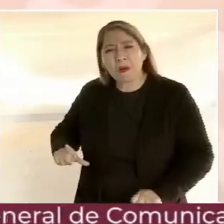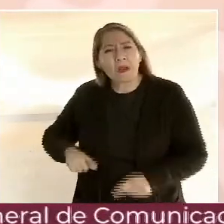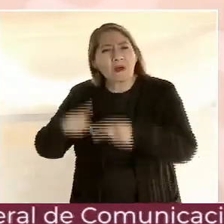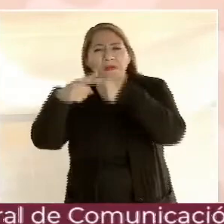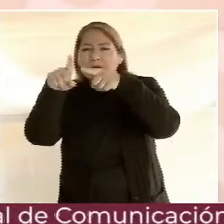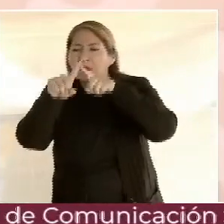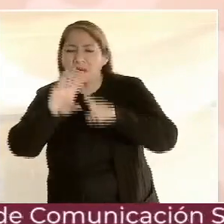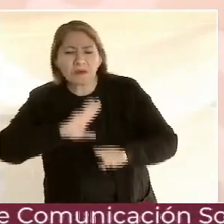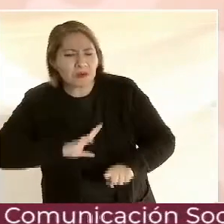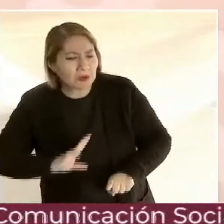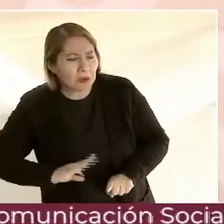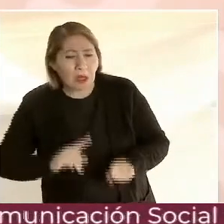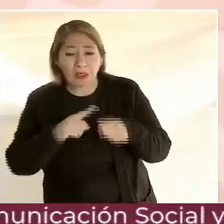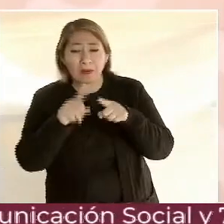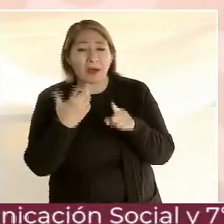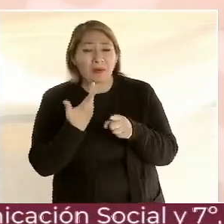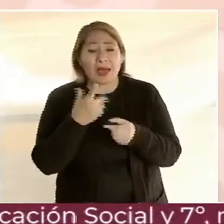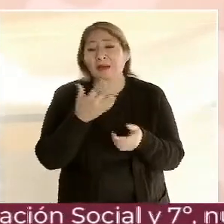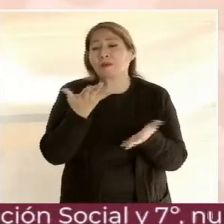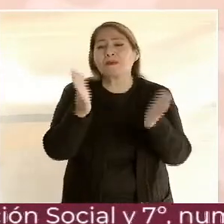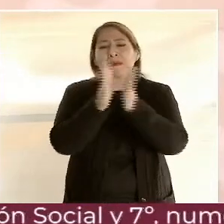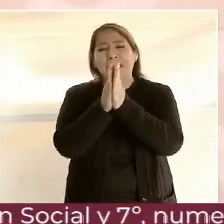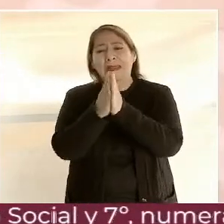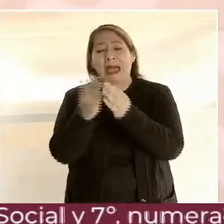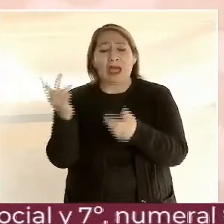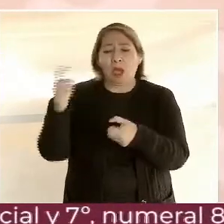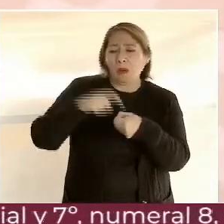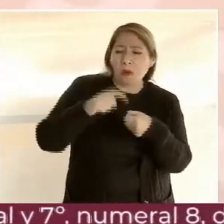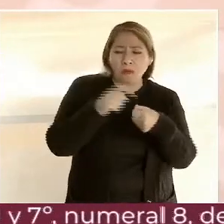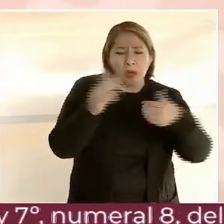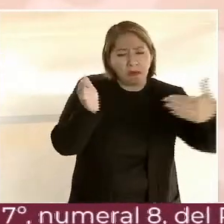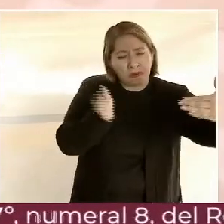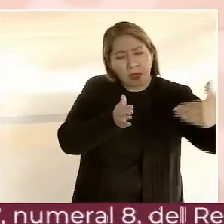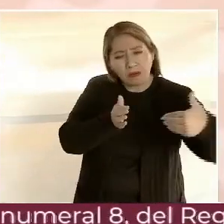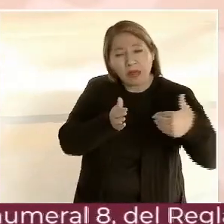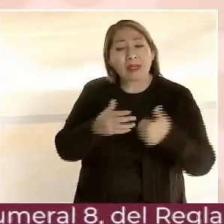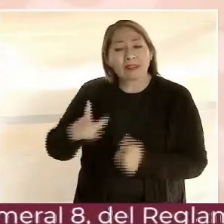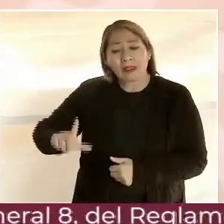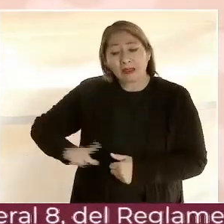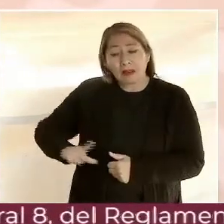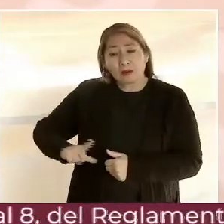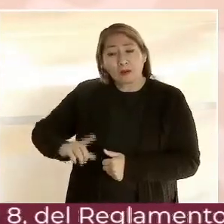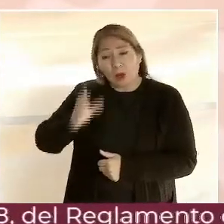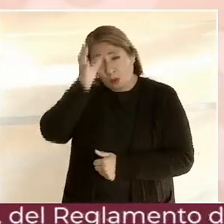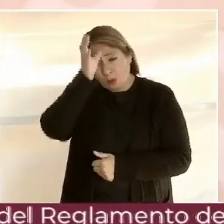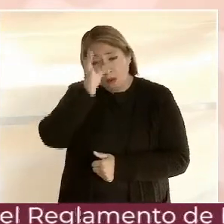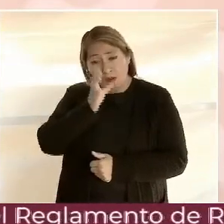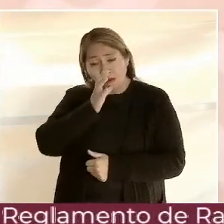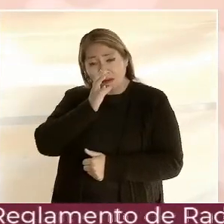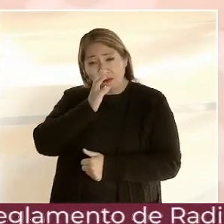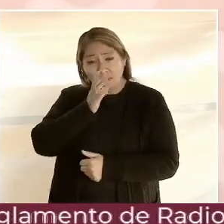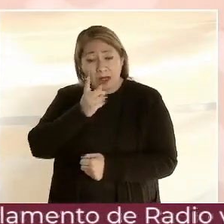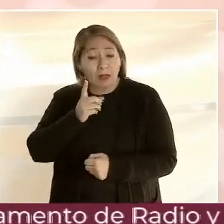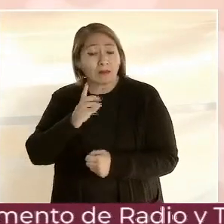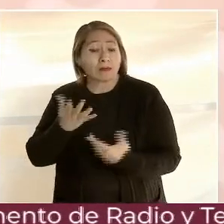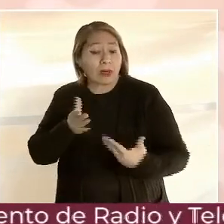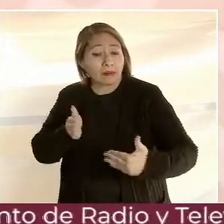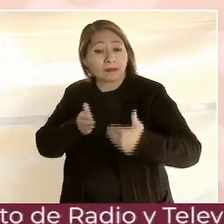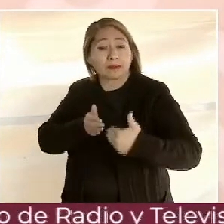auxiliares a secundar la actitud del gobierno de Coahuila.